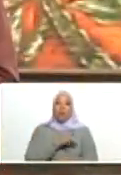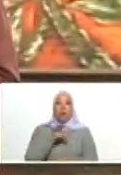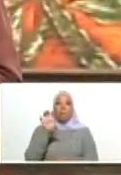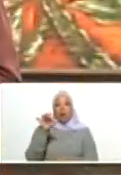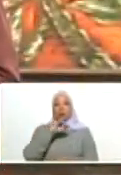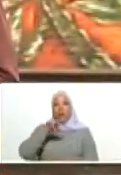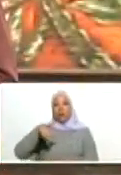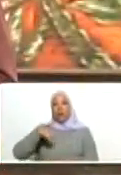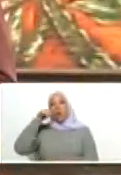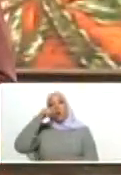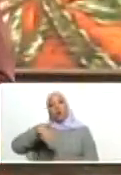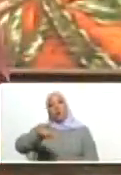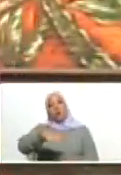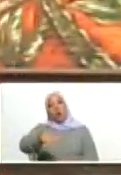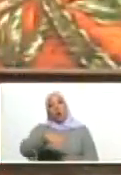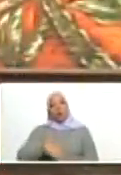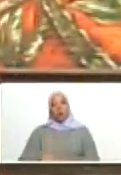orgulloso de nuestro pueblo